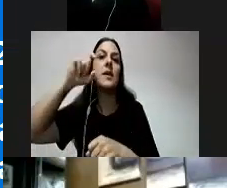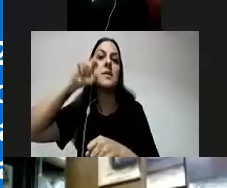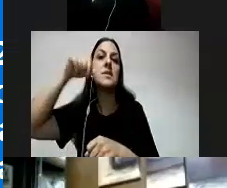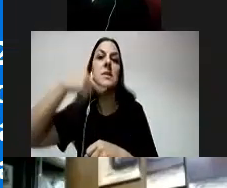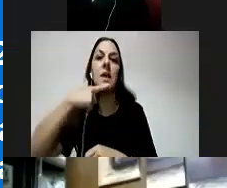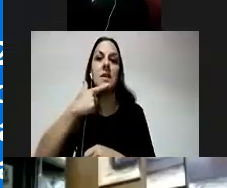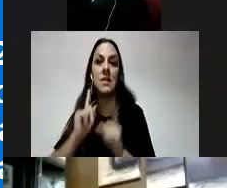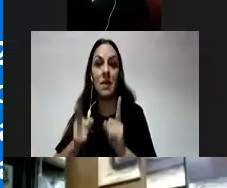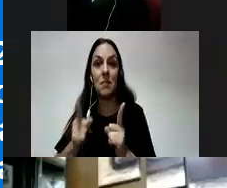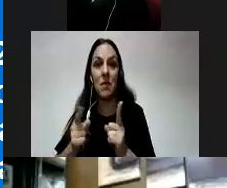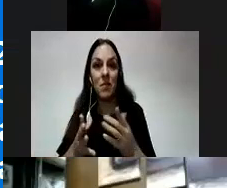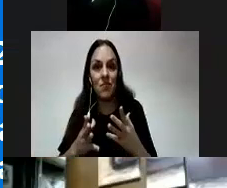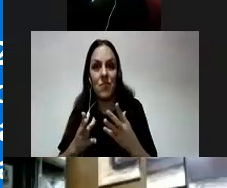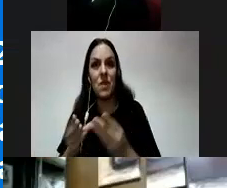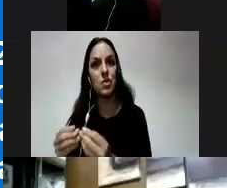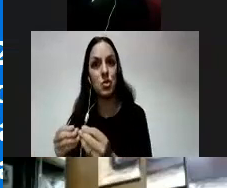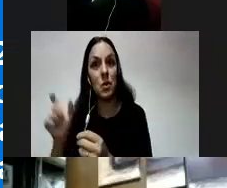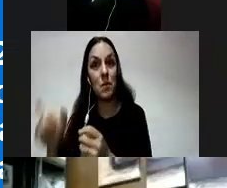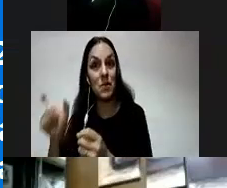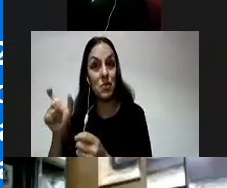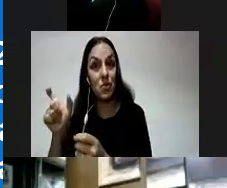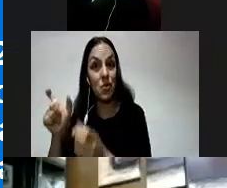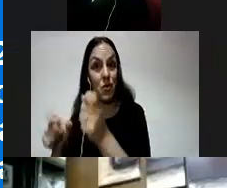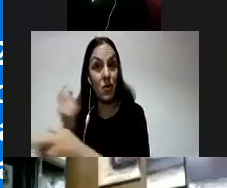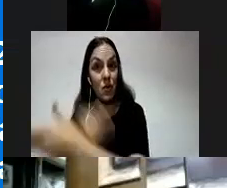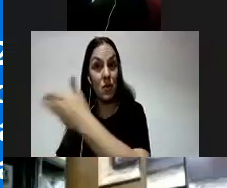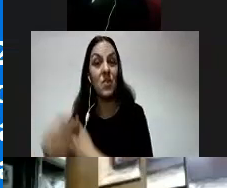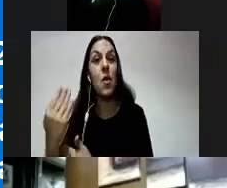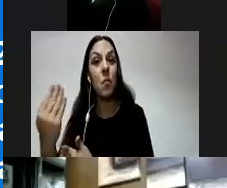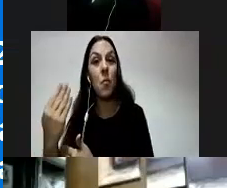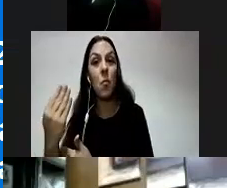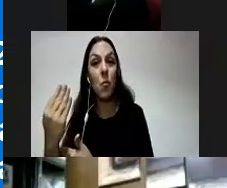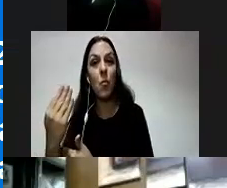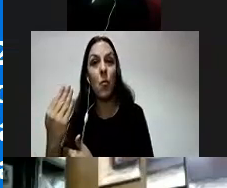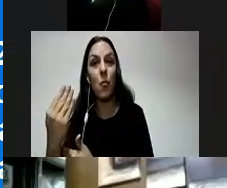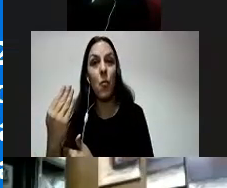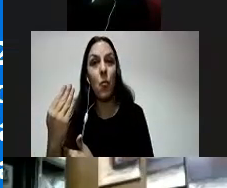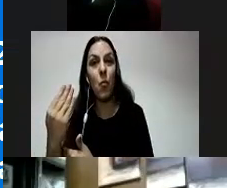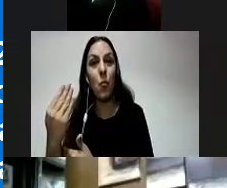sus destinatarios puedan, en lo posible, neutralizar